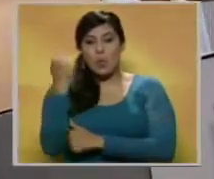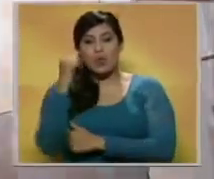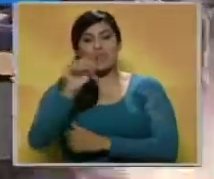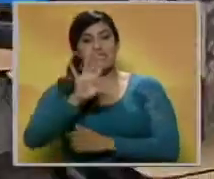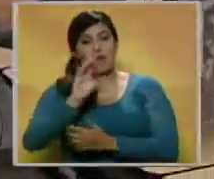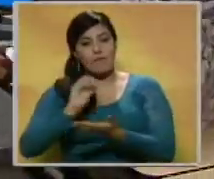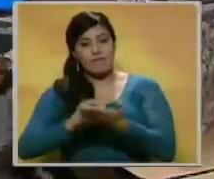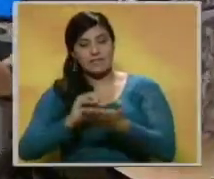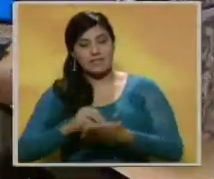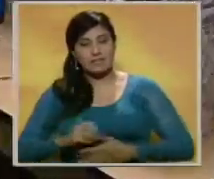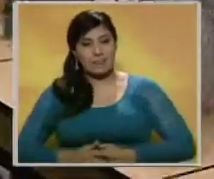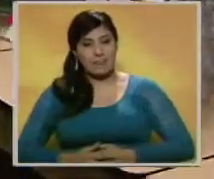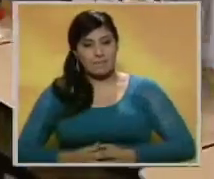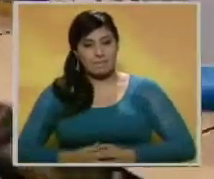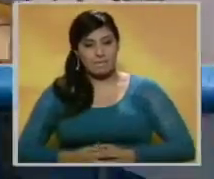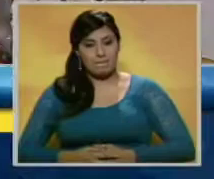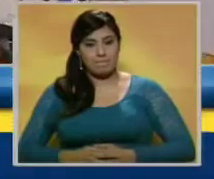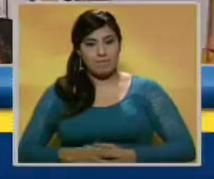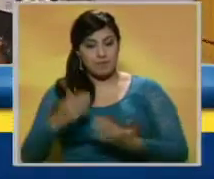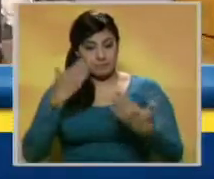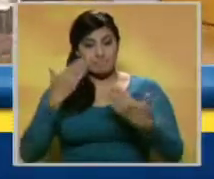Vas a tomar como